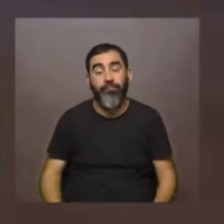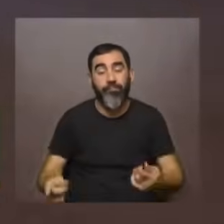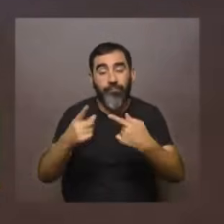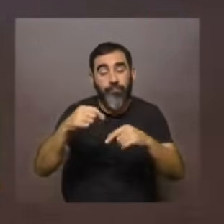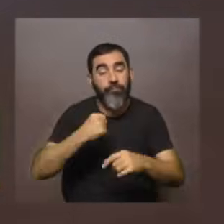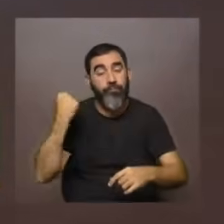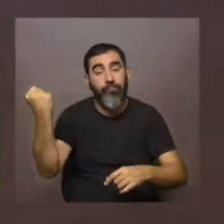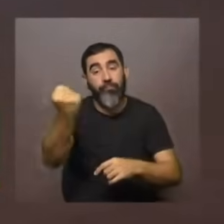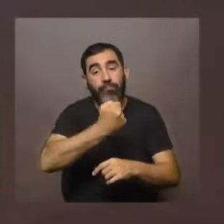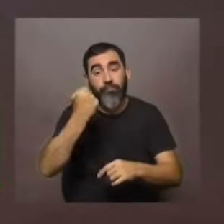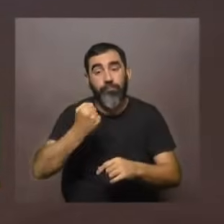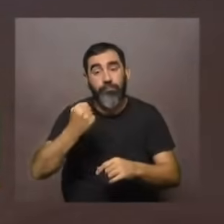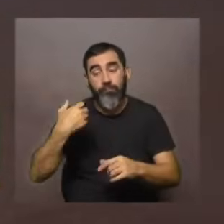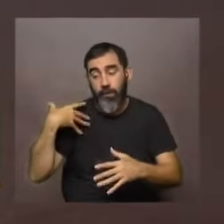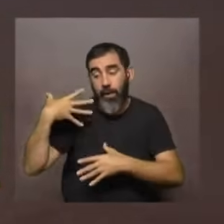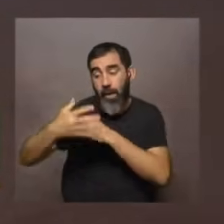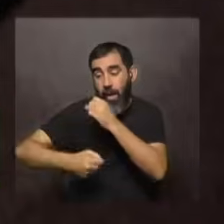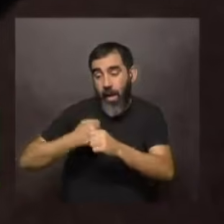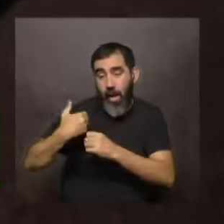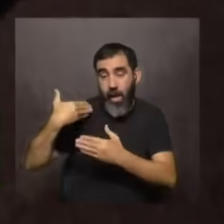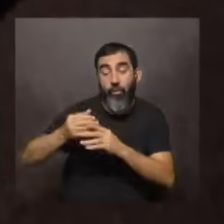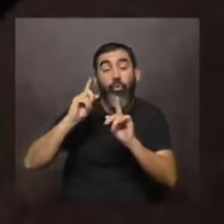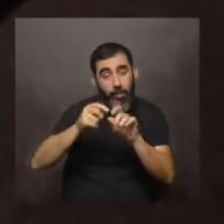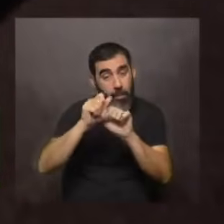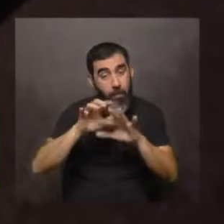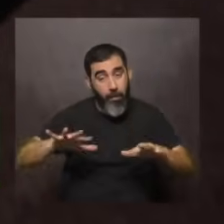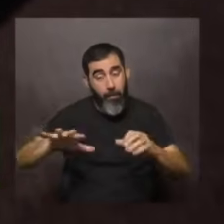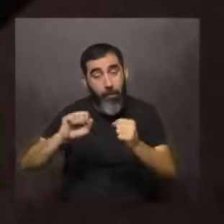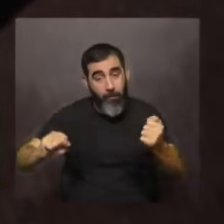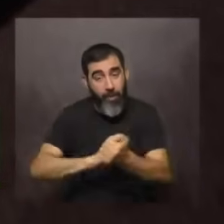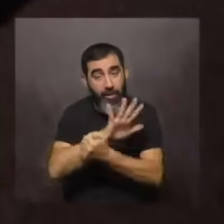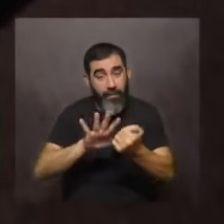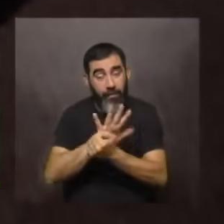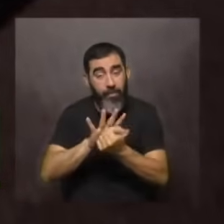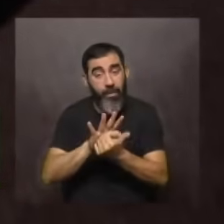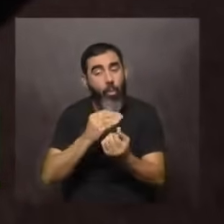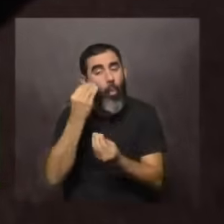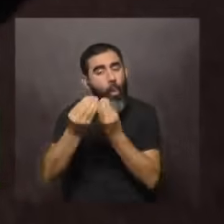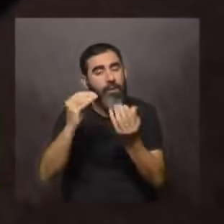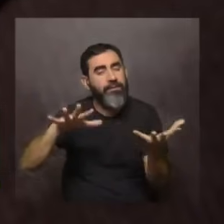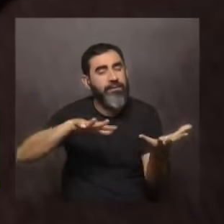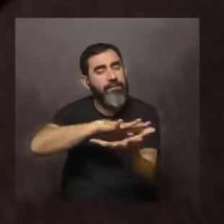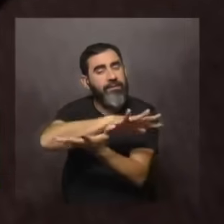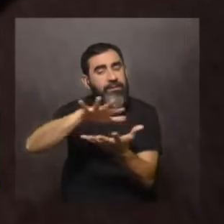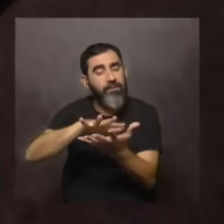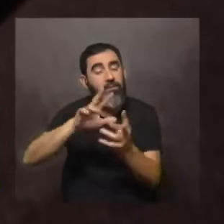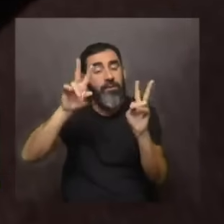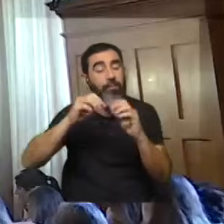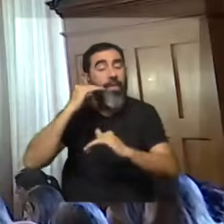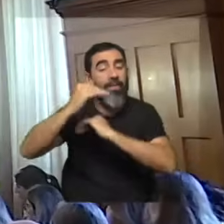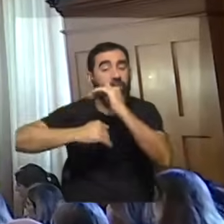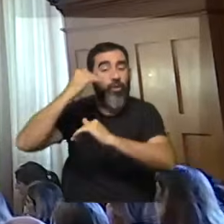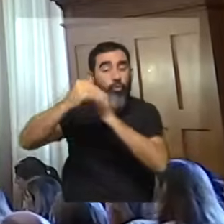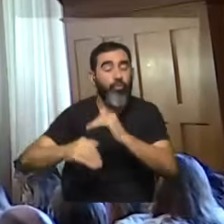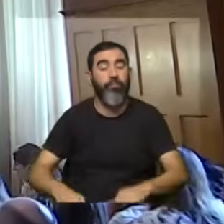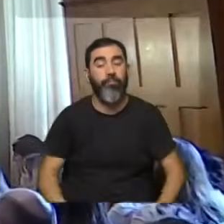sido fundamental ver durante estos años, incluso con la pandemia COVID-19, bueno, ver cuál es la situación en términos de desarrollo.